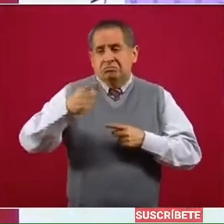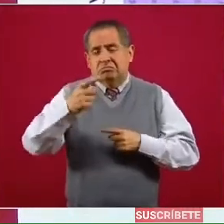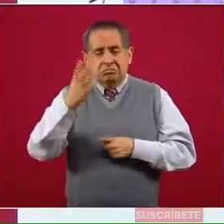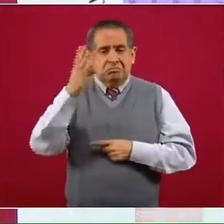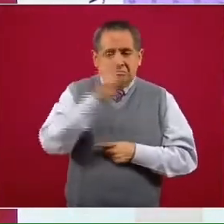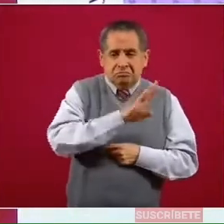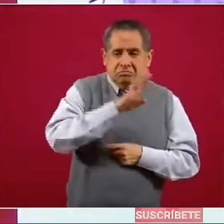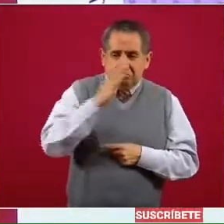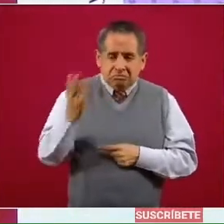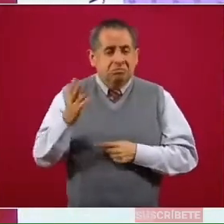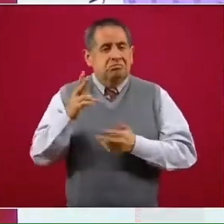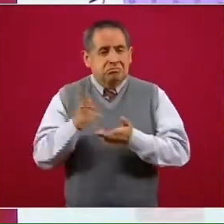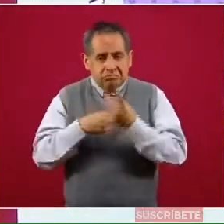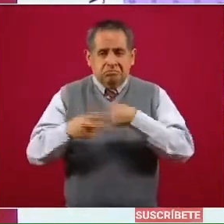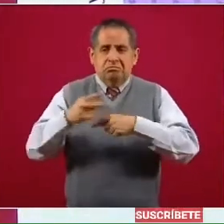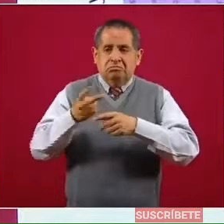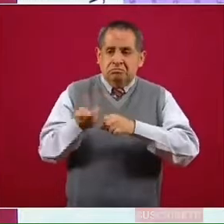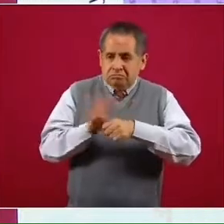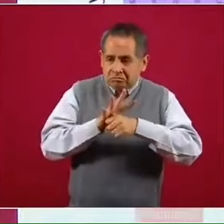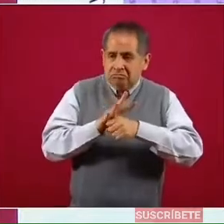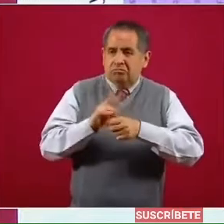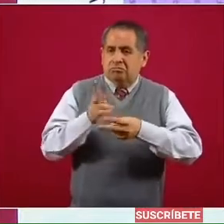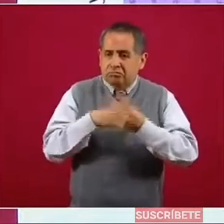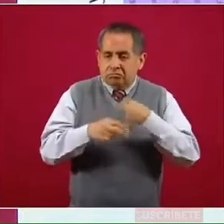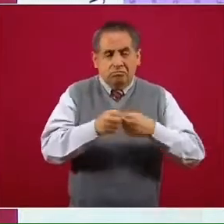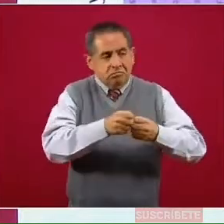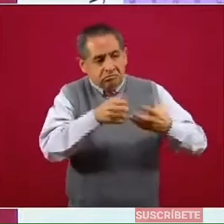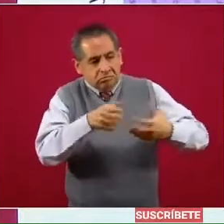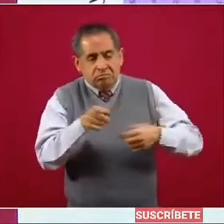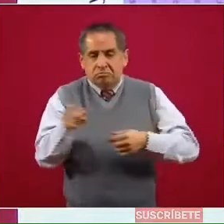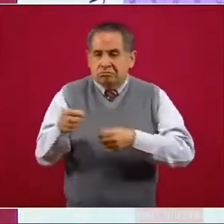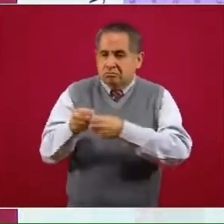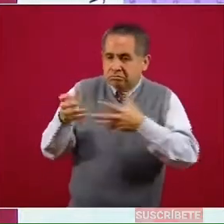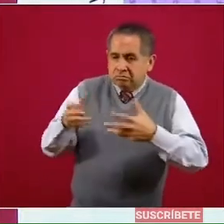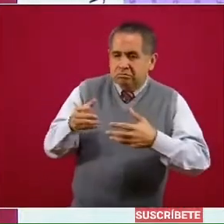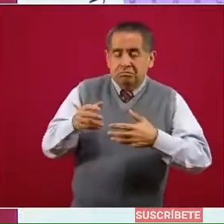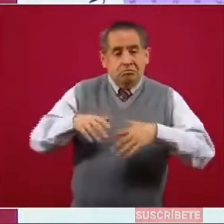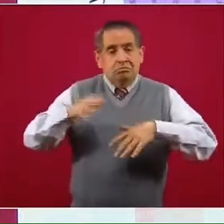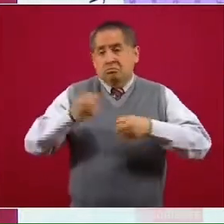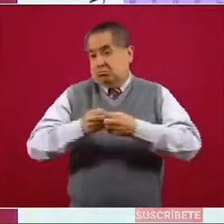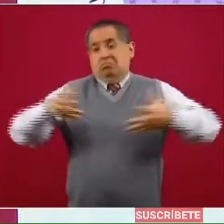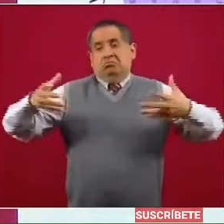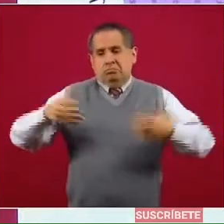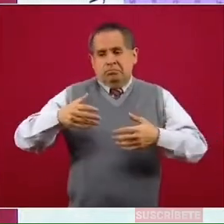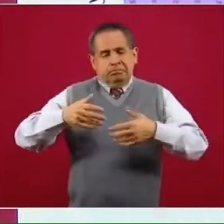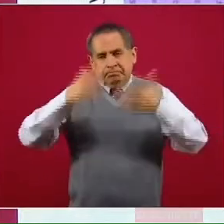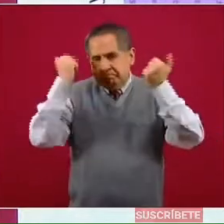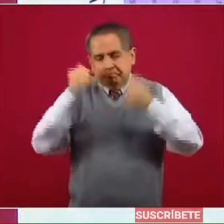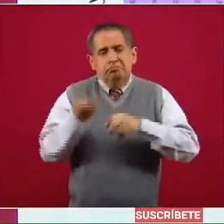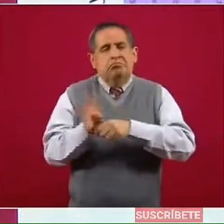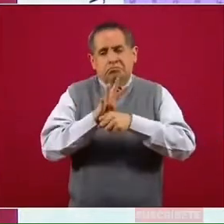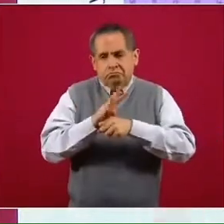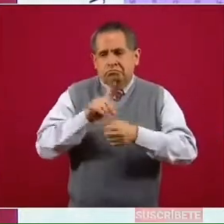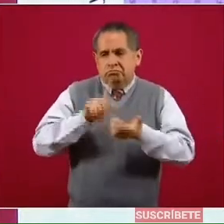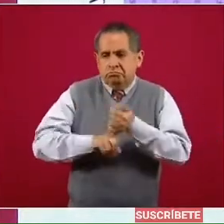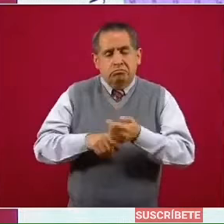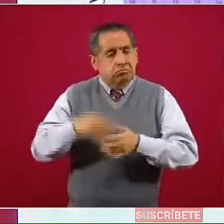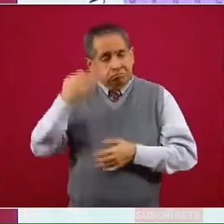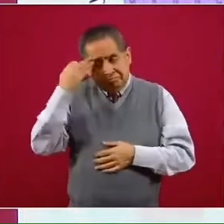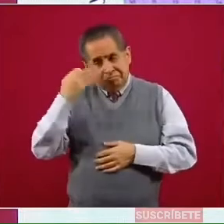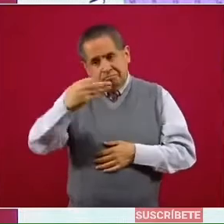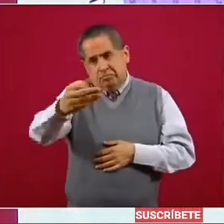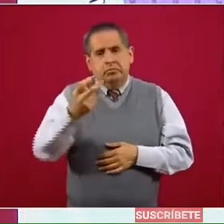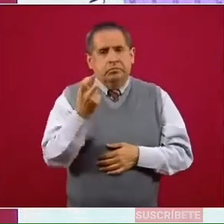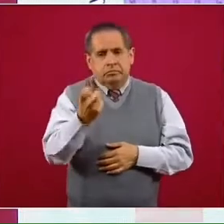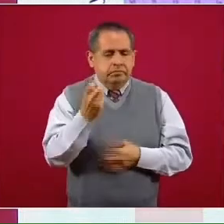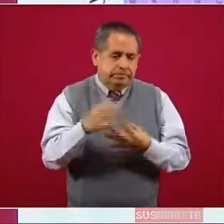regresando una y otra vez pequeños brotes o medianos brotes o grandes brotes de COVID-19. Y por eso es